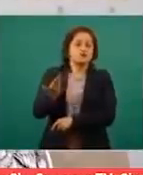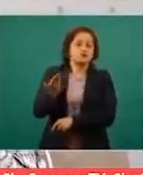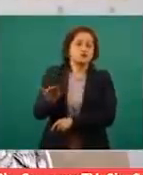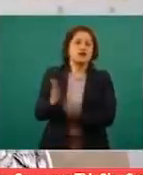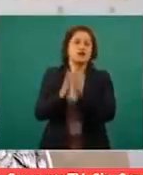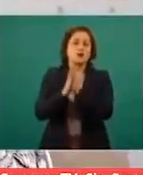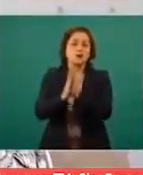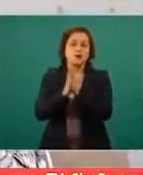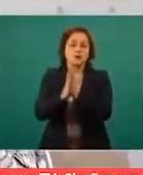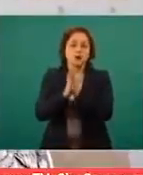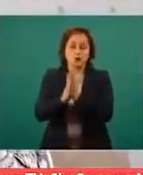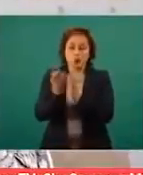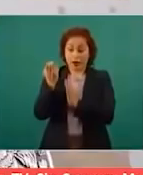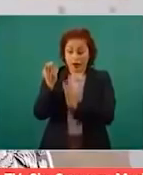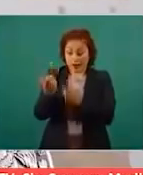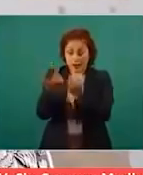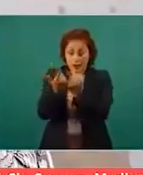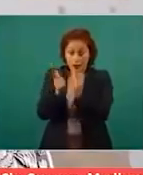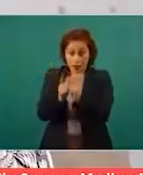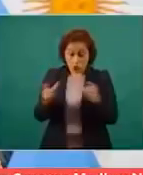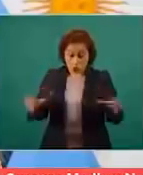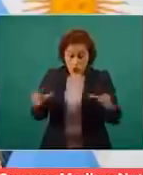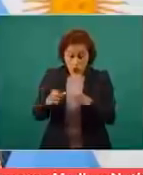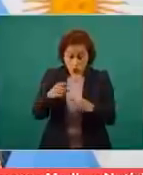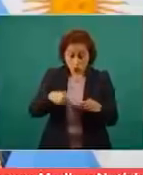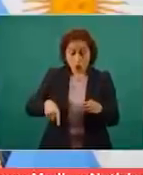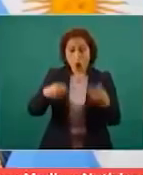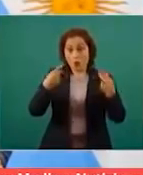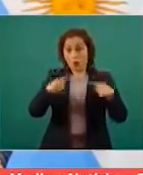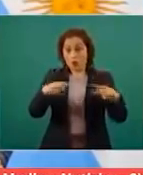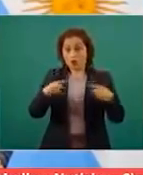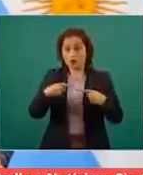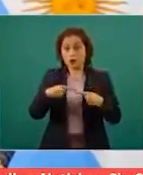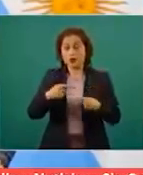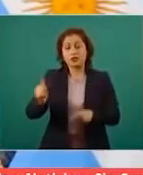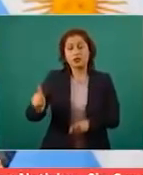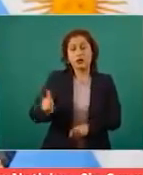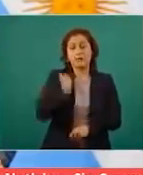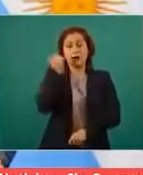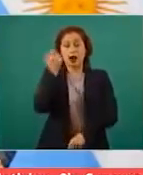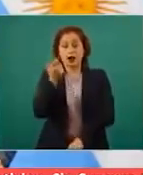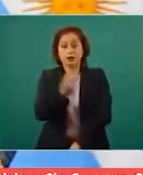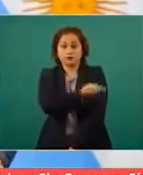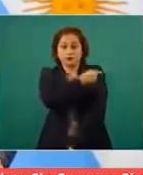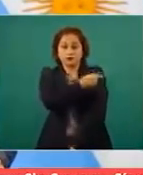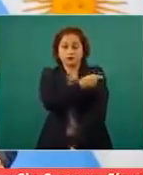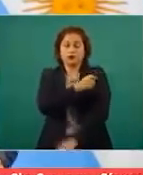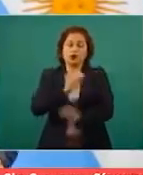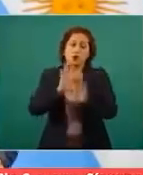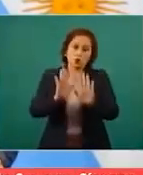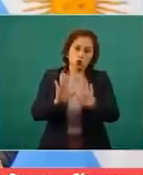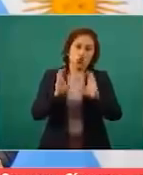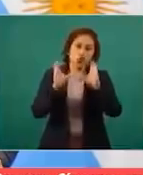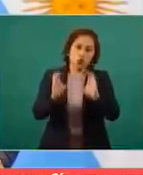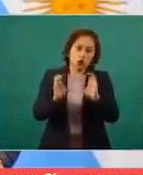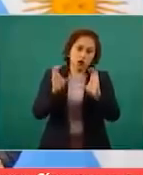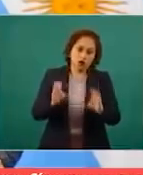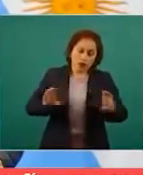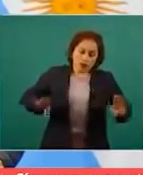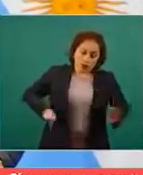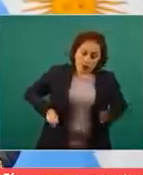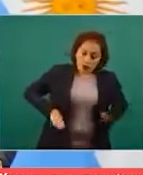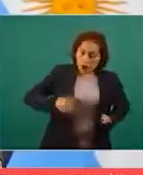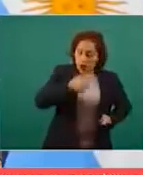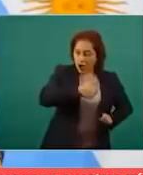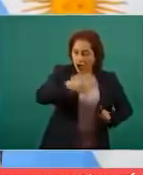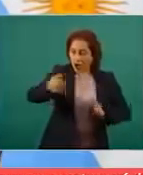ausente durante la pandemia, porque es bastante paradójico que en el